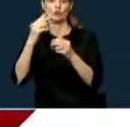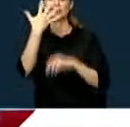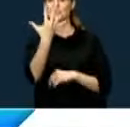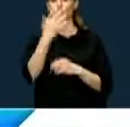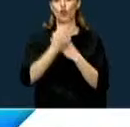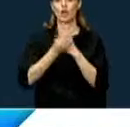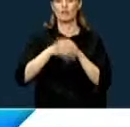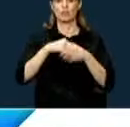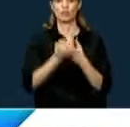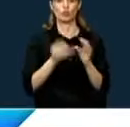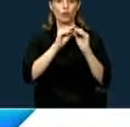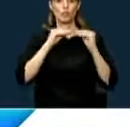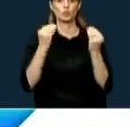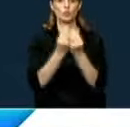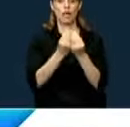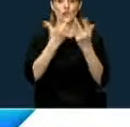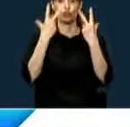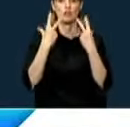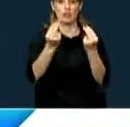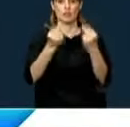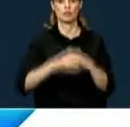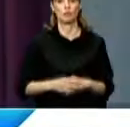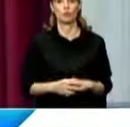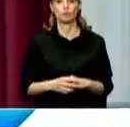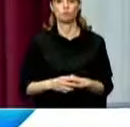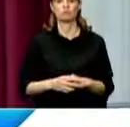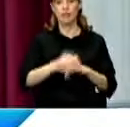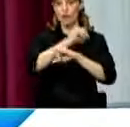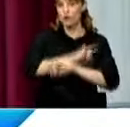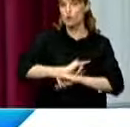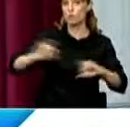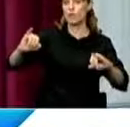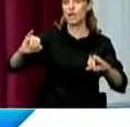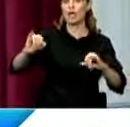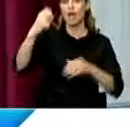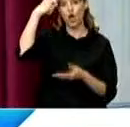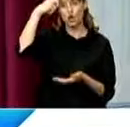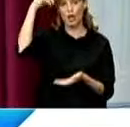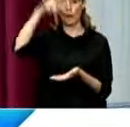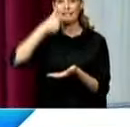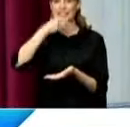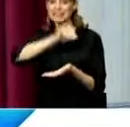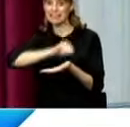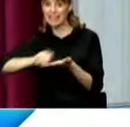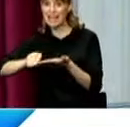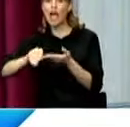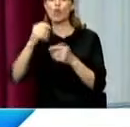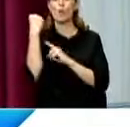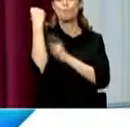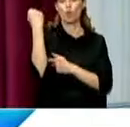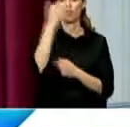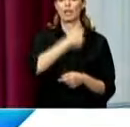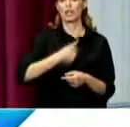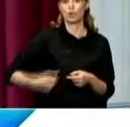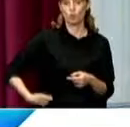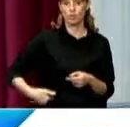hay que ver cuánto le afecta a la Casa Rosada. Le encanta que las universidades no trabajen. Sí, sí, sí. Si el objetivo de ellos en realidad es de financiarlas y cerrarlas, si no funcionan, no les